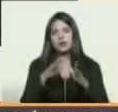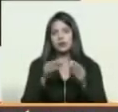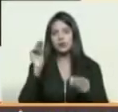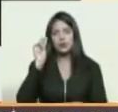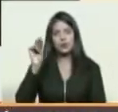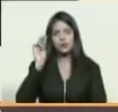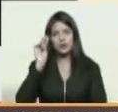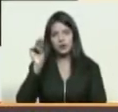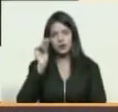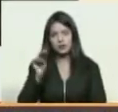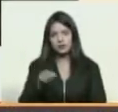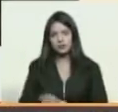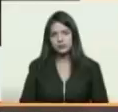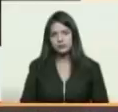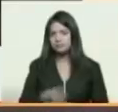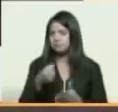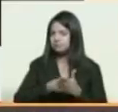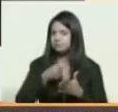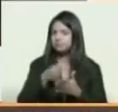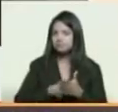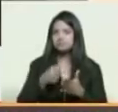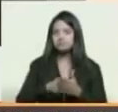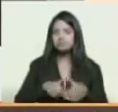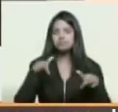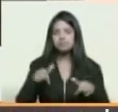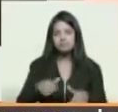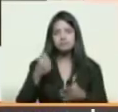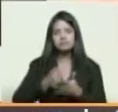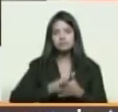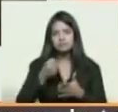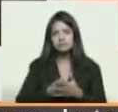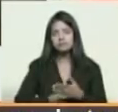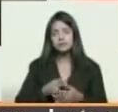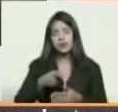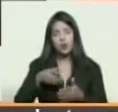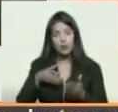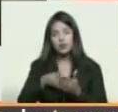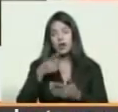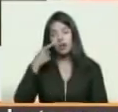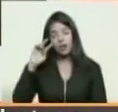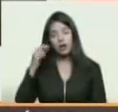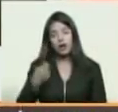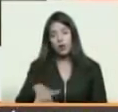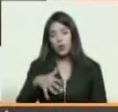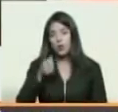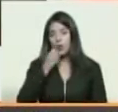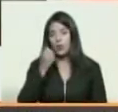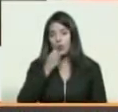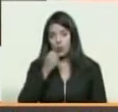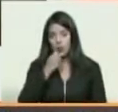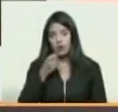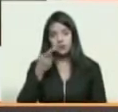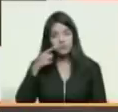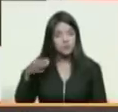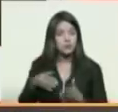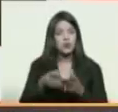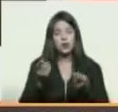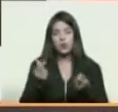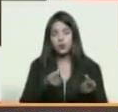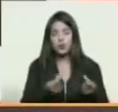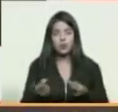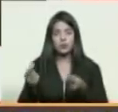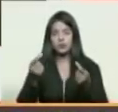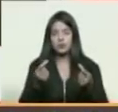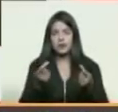venezolano. No descansaremos en esta batalla contra la especulación, la usura, el boicot económico.